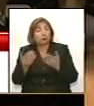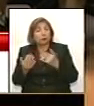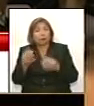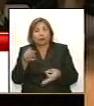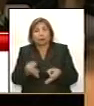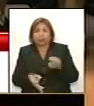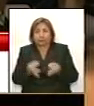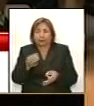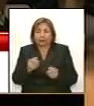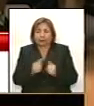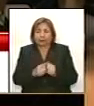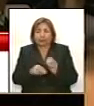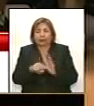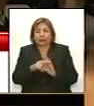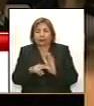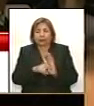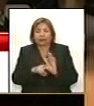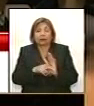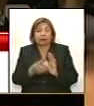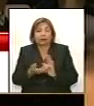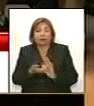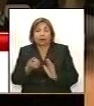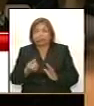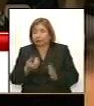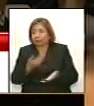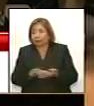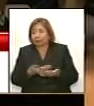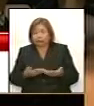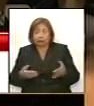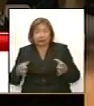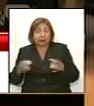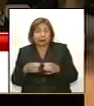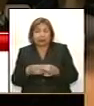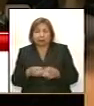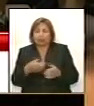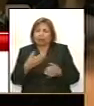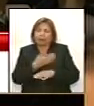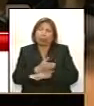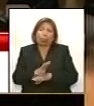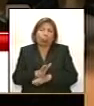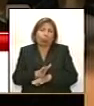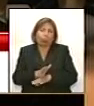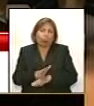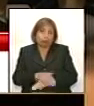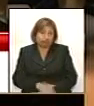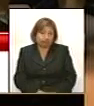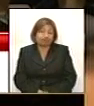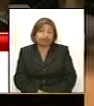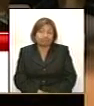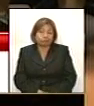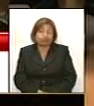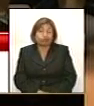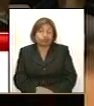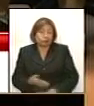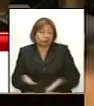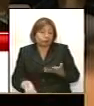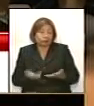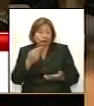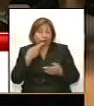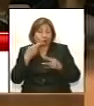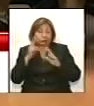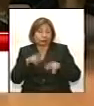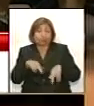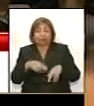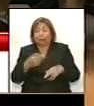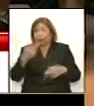judicial, un orden policial, que lo saque esta empresa tercerizada, porque va a demorar mucho. Y bueno, igual los resultados eran